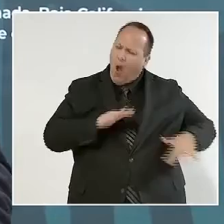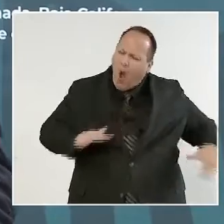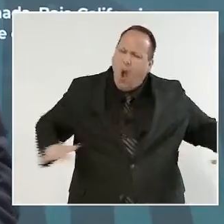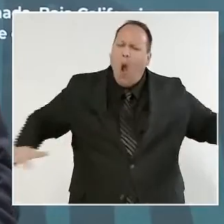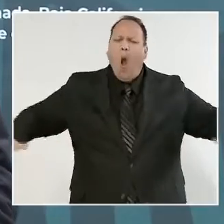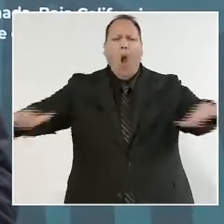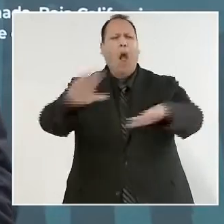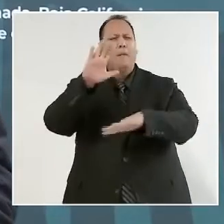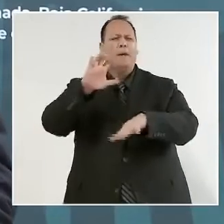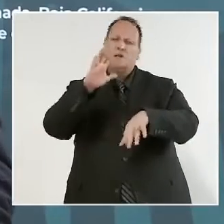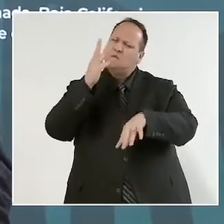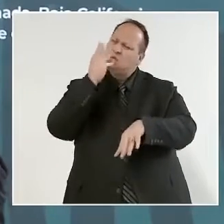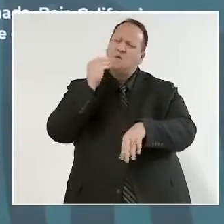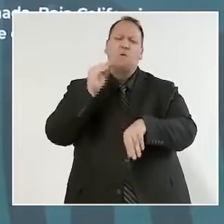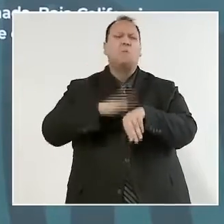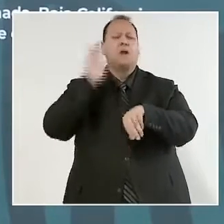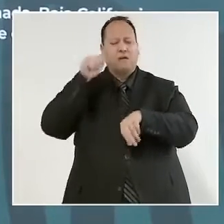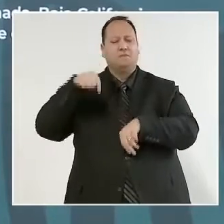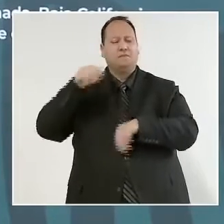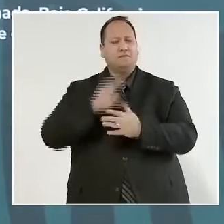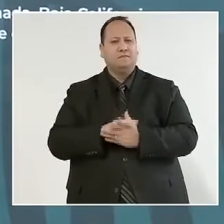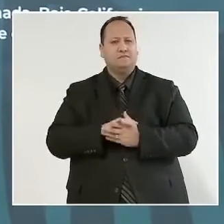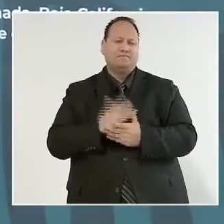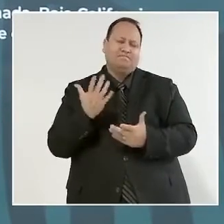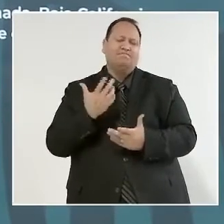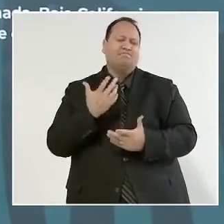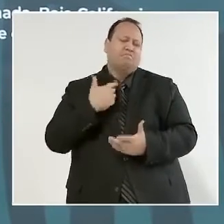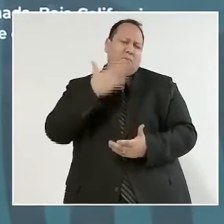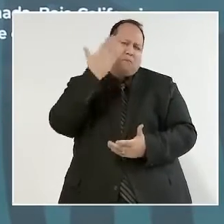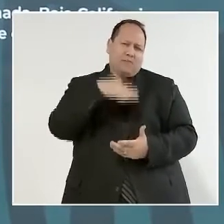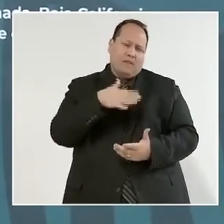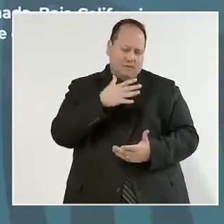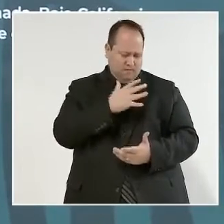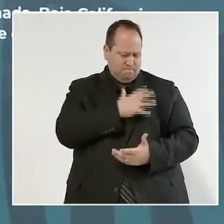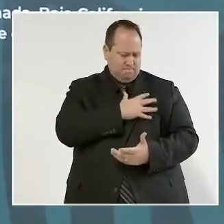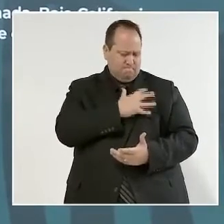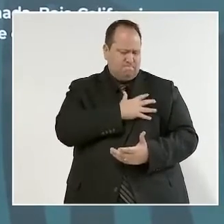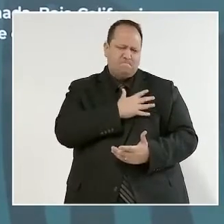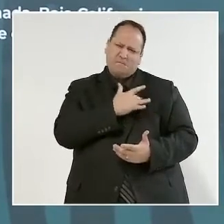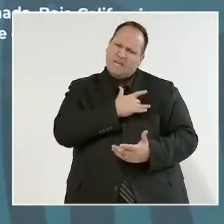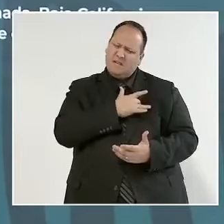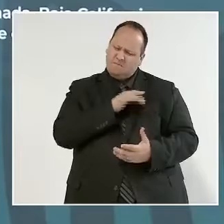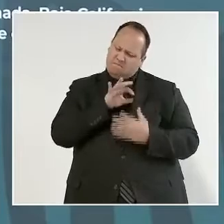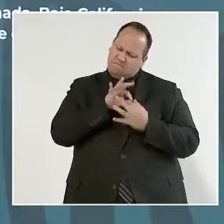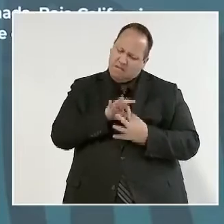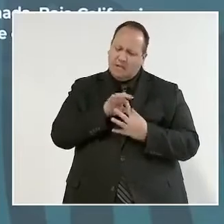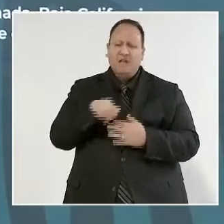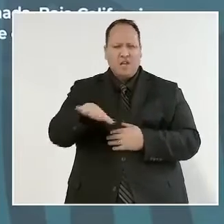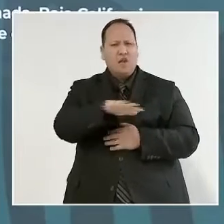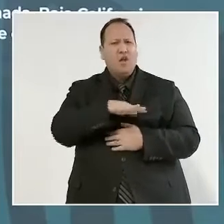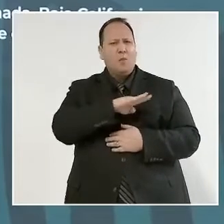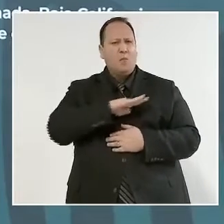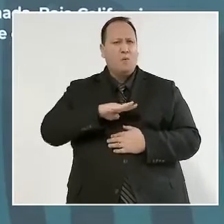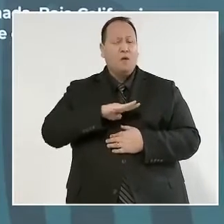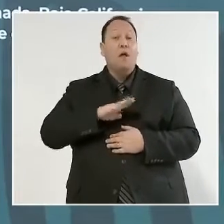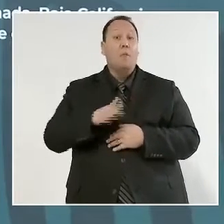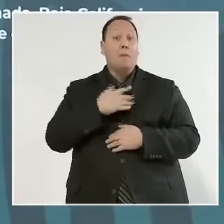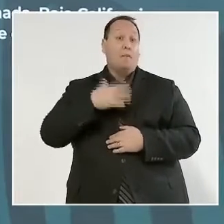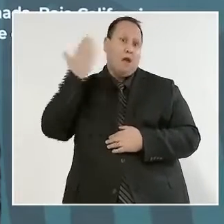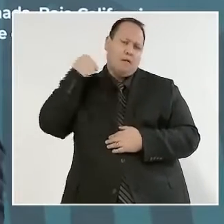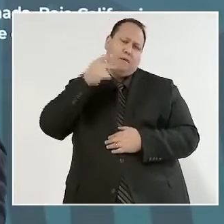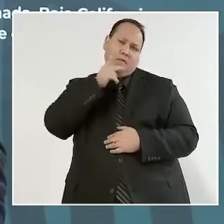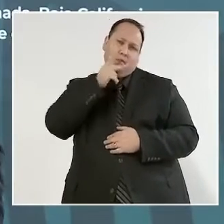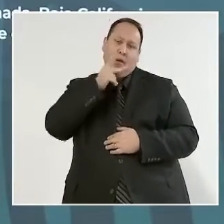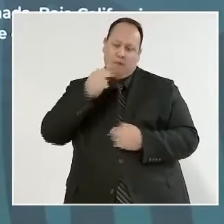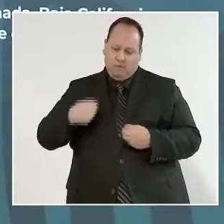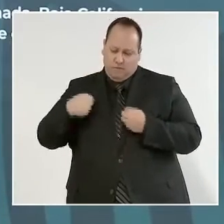de Baja California. Me lleva muy cerca de mi corazón este municipio, porque aquí vivió mi padre,